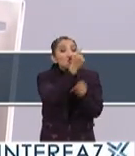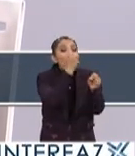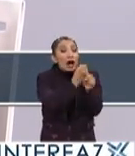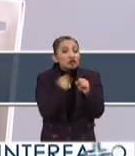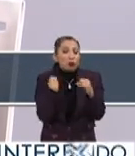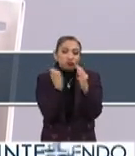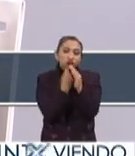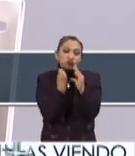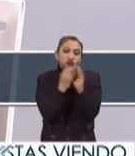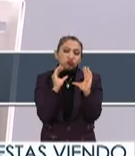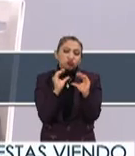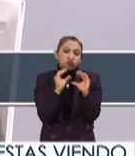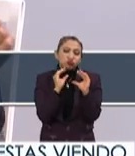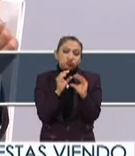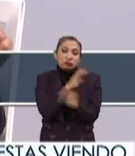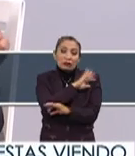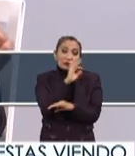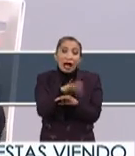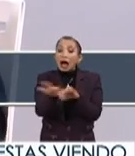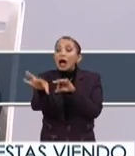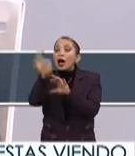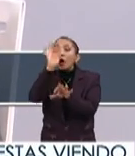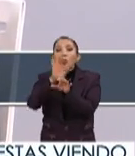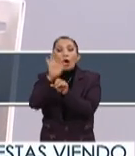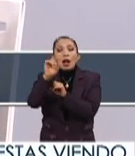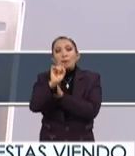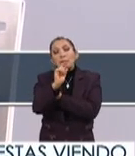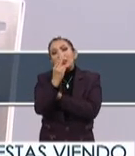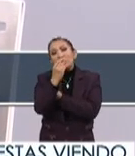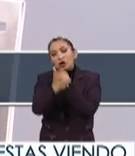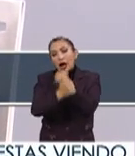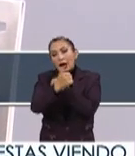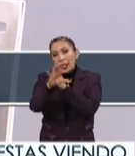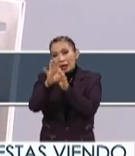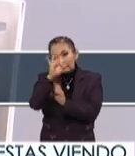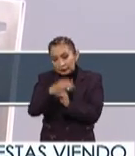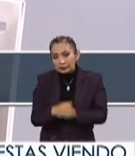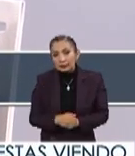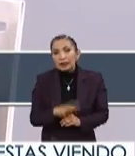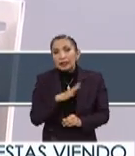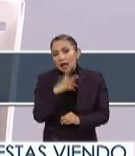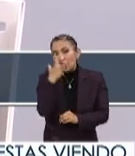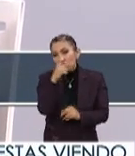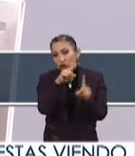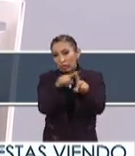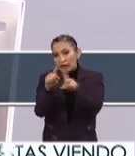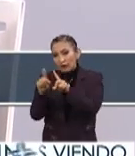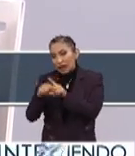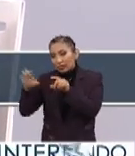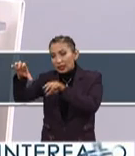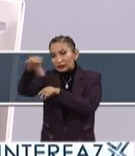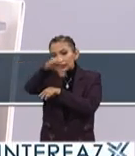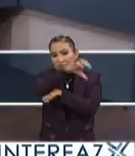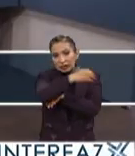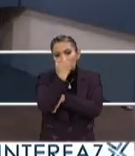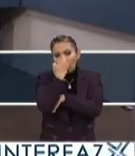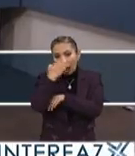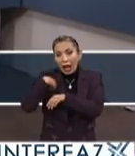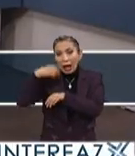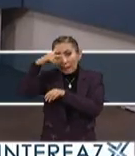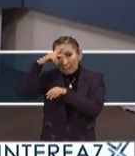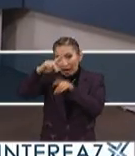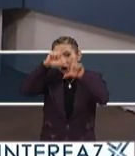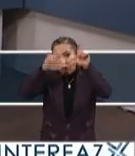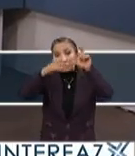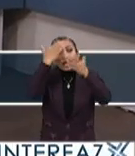año de propedéutico y luego ya ellos escogen cualquiera de las 25 carreras. Y hay 8 diferentes unidades en el país donde allá